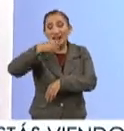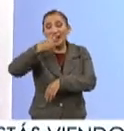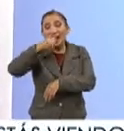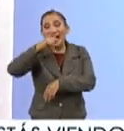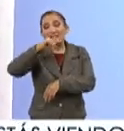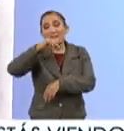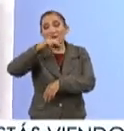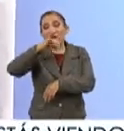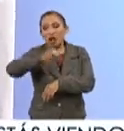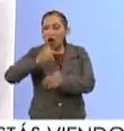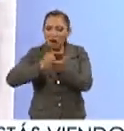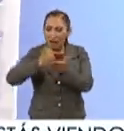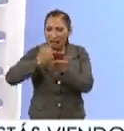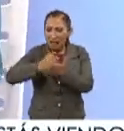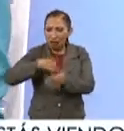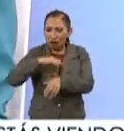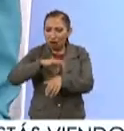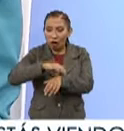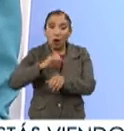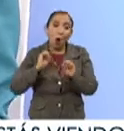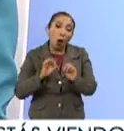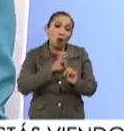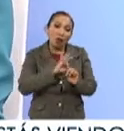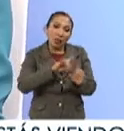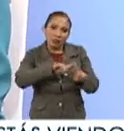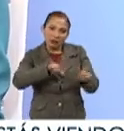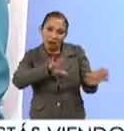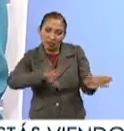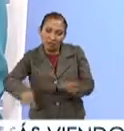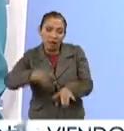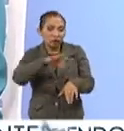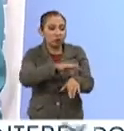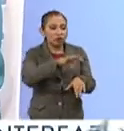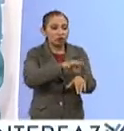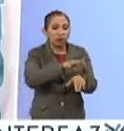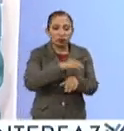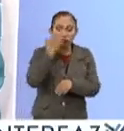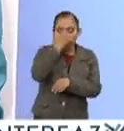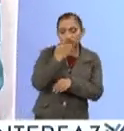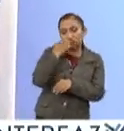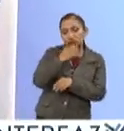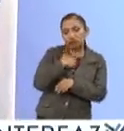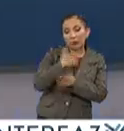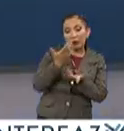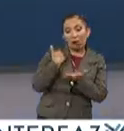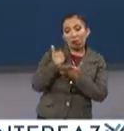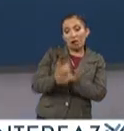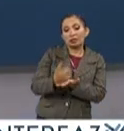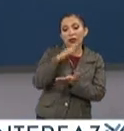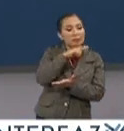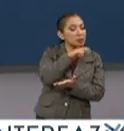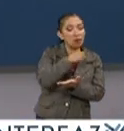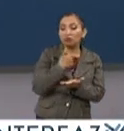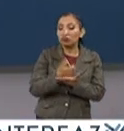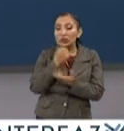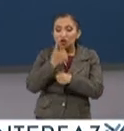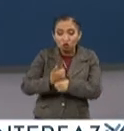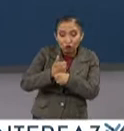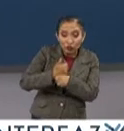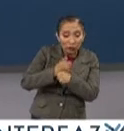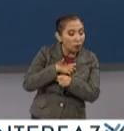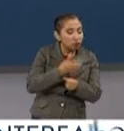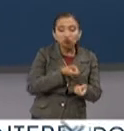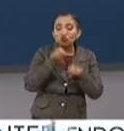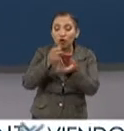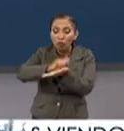un antibiótico. O puede ser del otro sentido, que los médicos también, pues por tratar de ayudarlos lo más rápido posible,